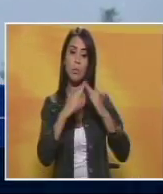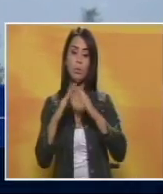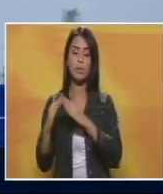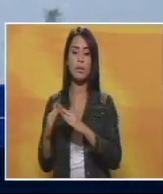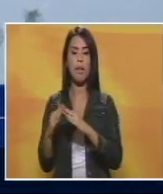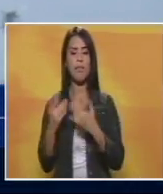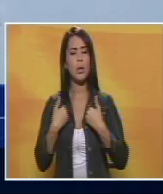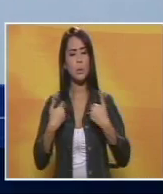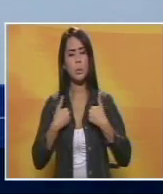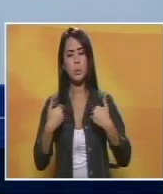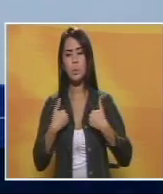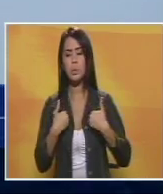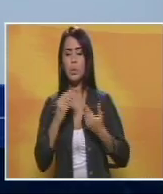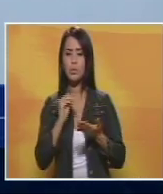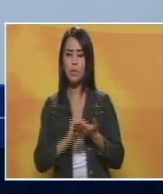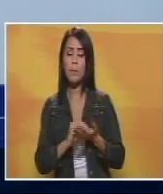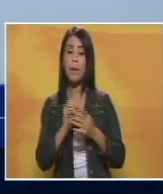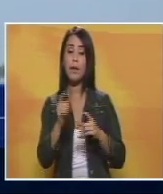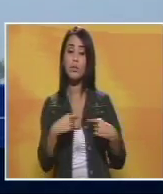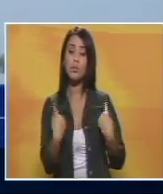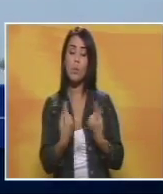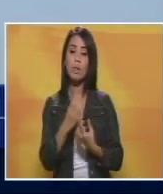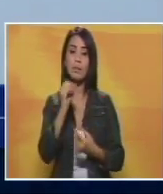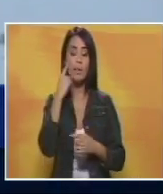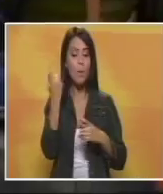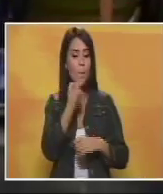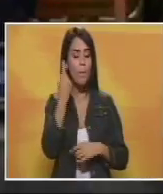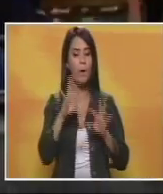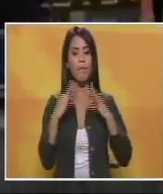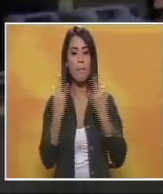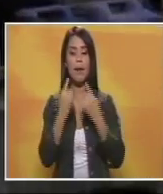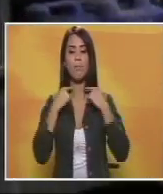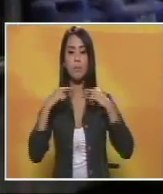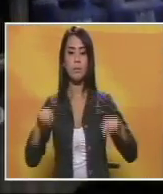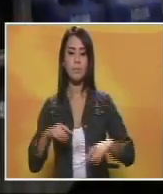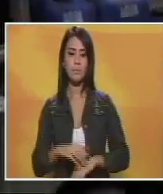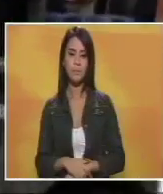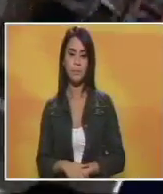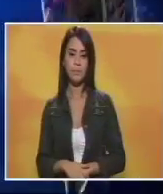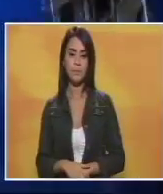afectadas ingresar a la denominada Zona Cero para buscar a sus familiares desaparecidos.